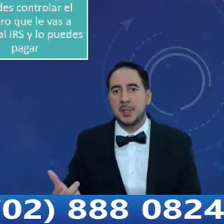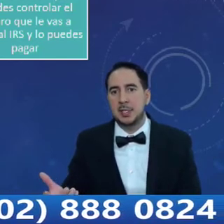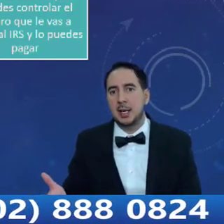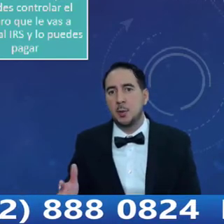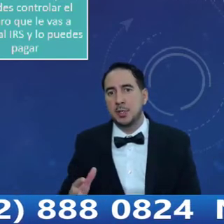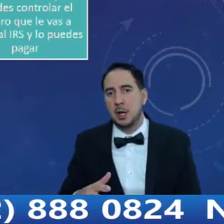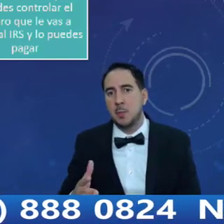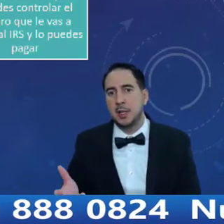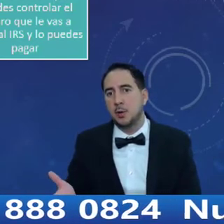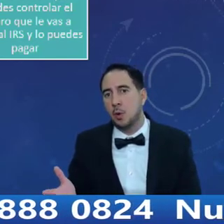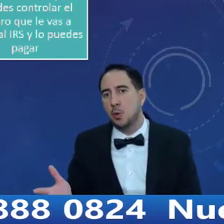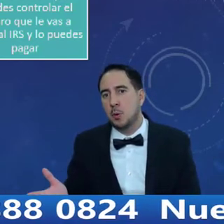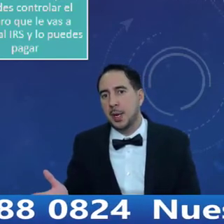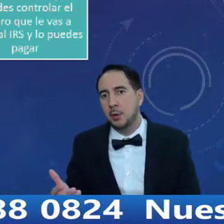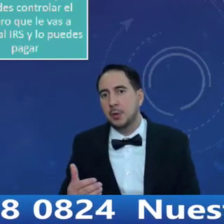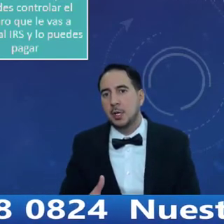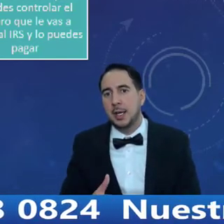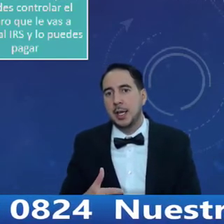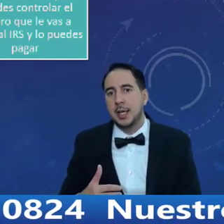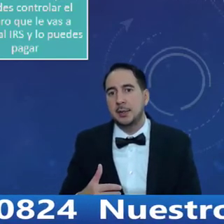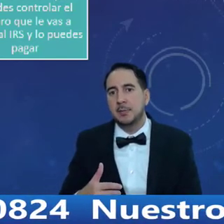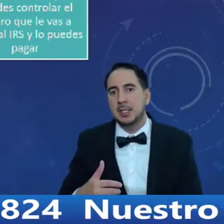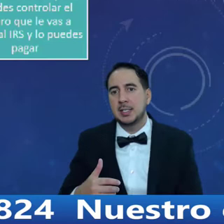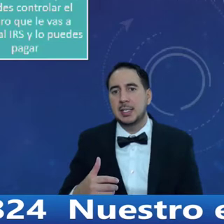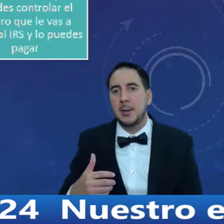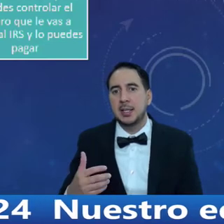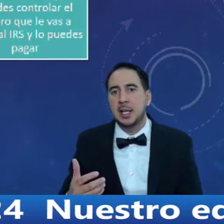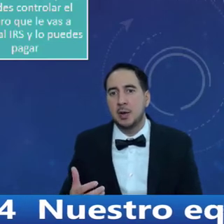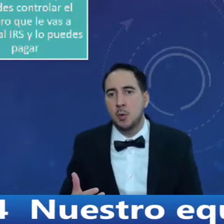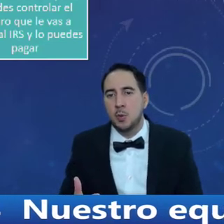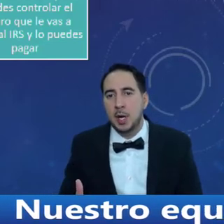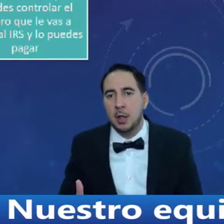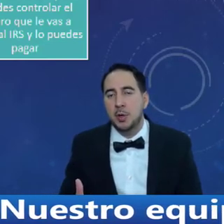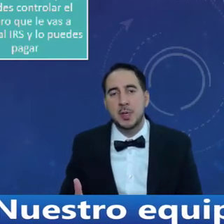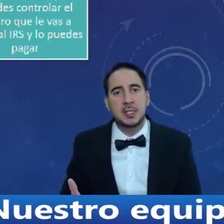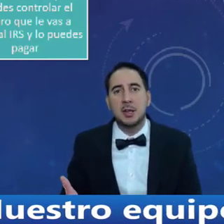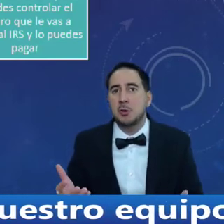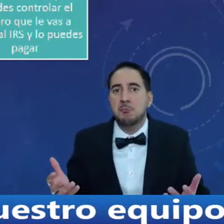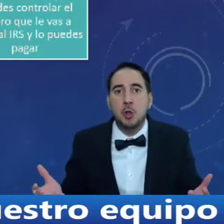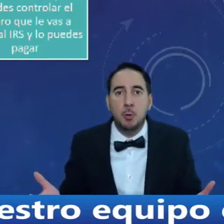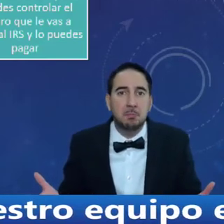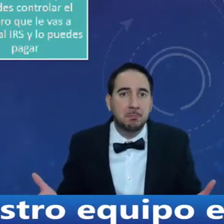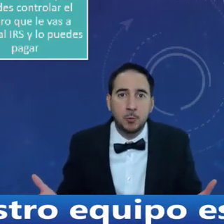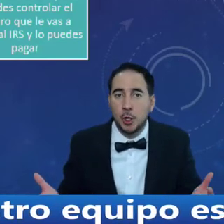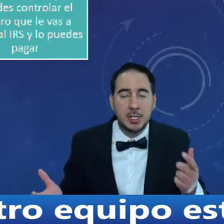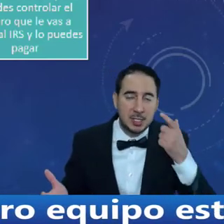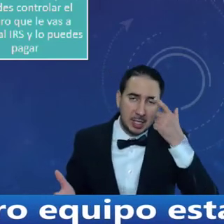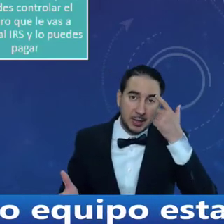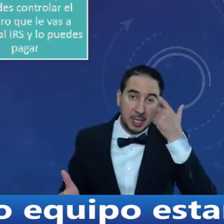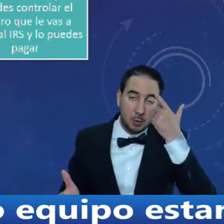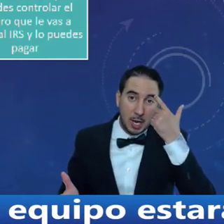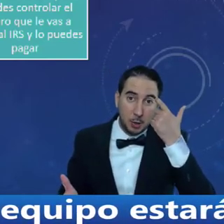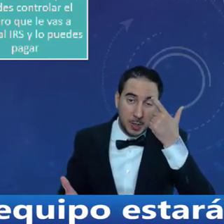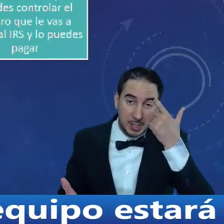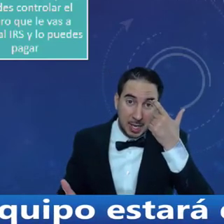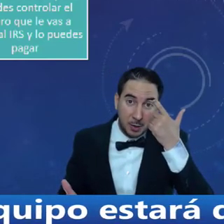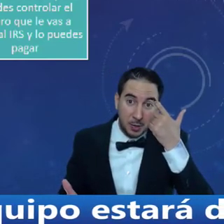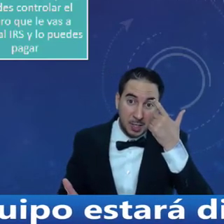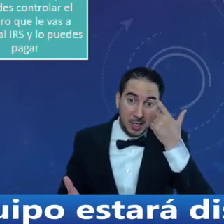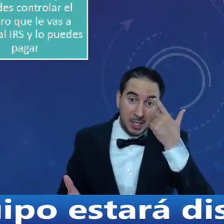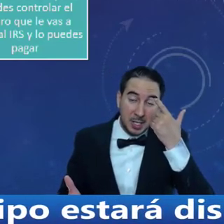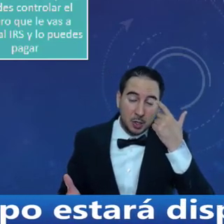Puedo representar, como decía, a un vendedor o un comprador. ¿necesitaba tener un grado universitario? No, no necesitaba tener un grado